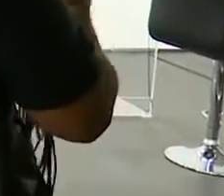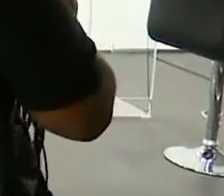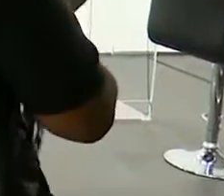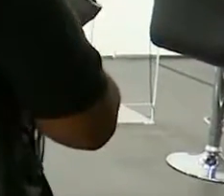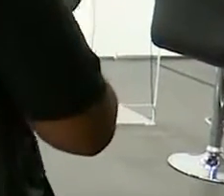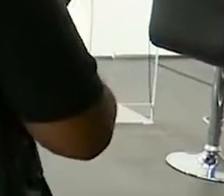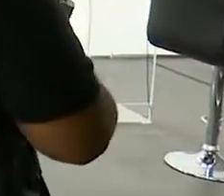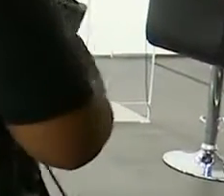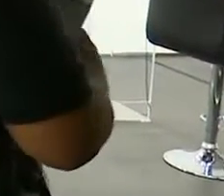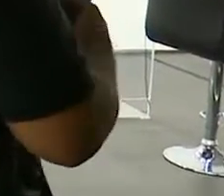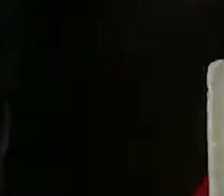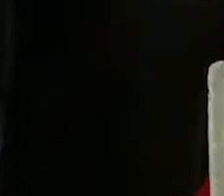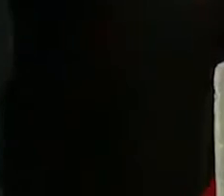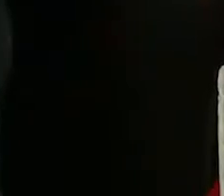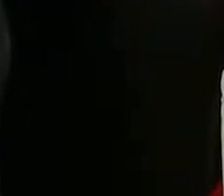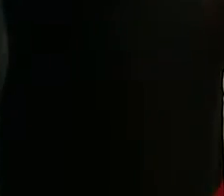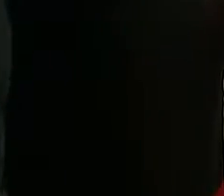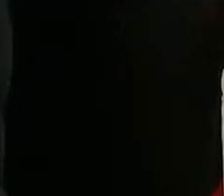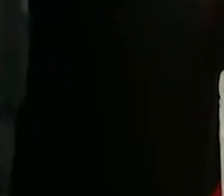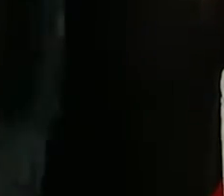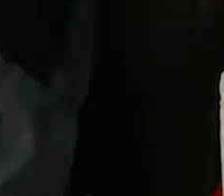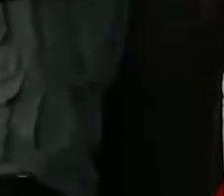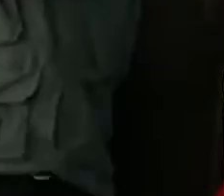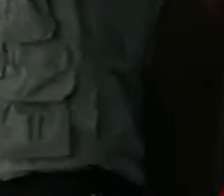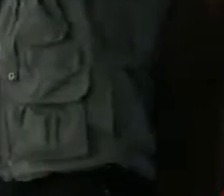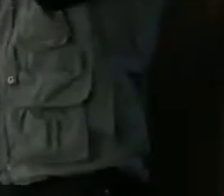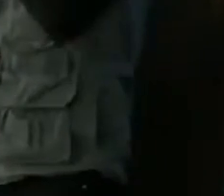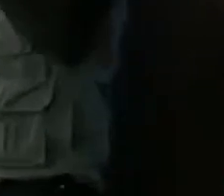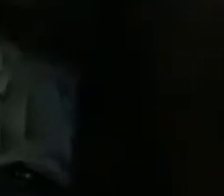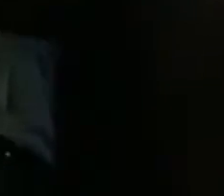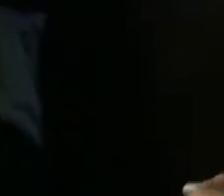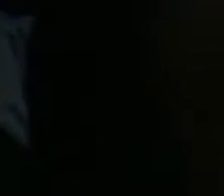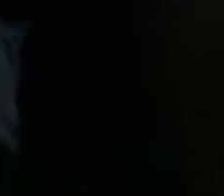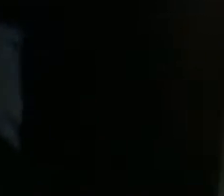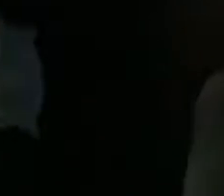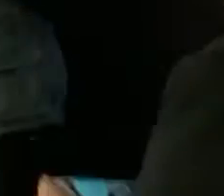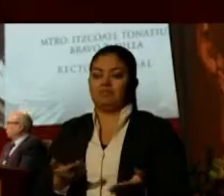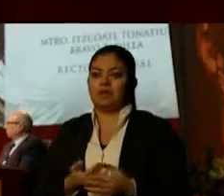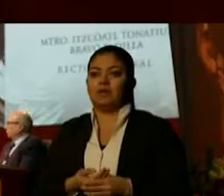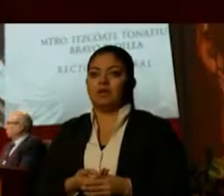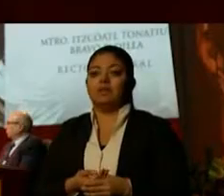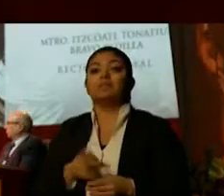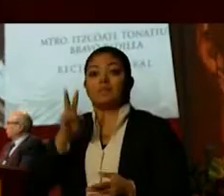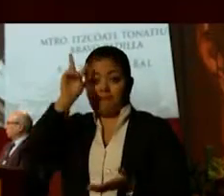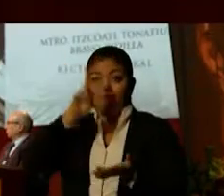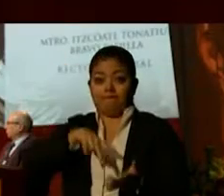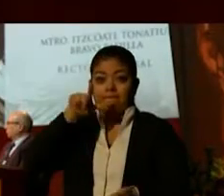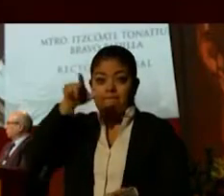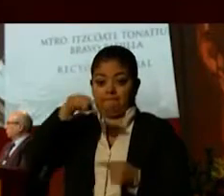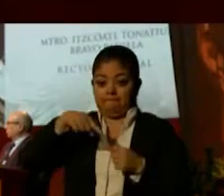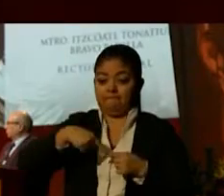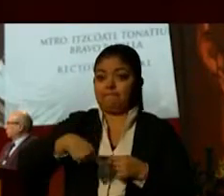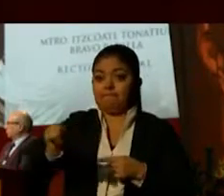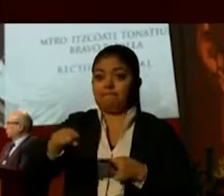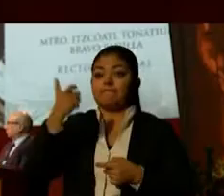Canal 44 abrirá transmisiones del Canal 44.2 dedicado a noticias. Por su parte, el gobernador Aristóteles